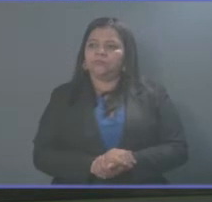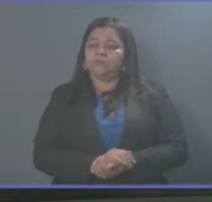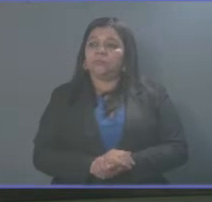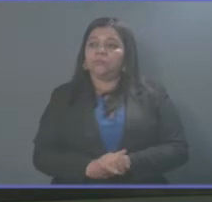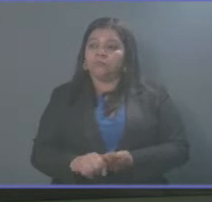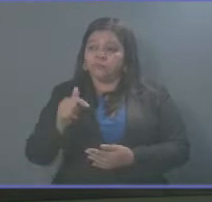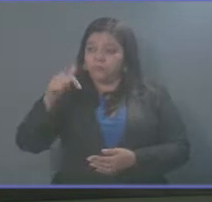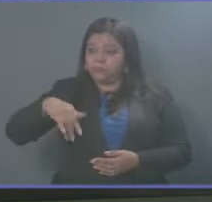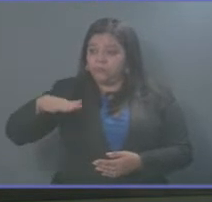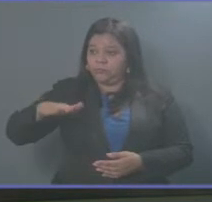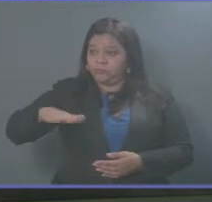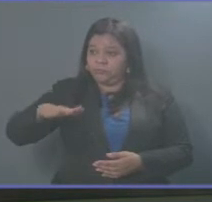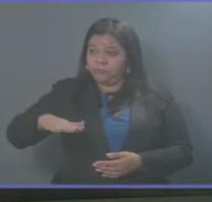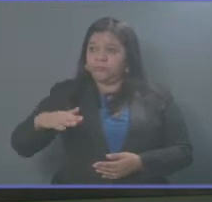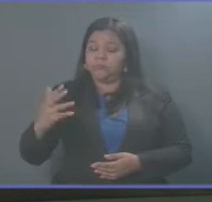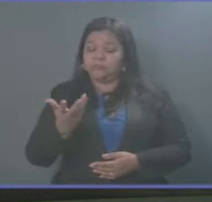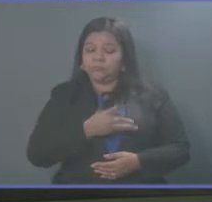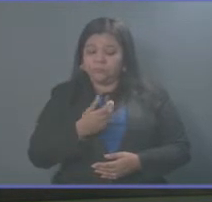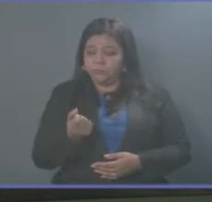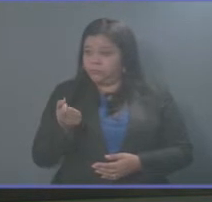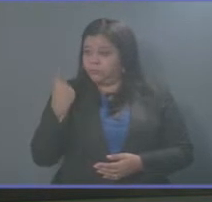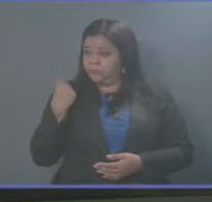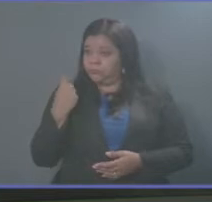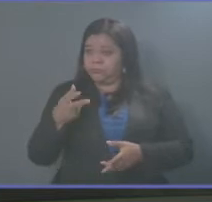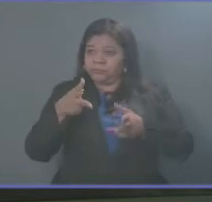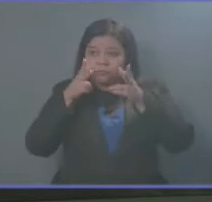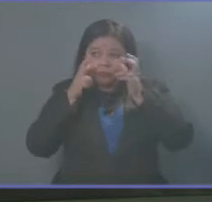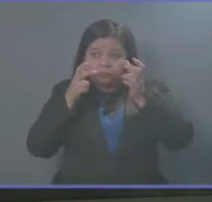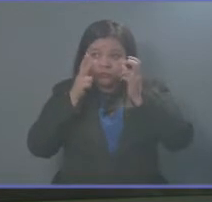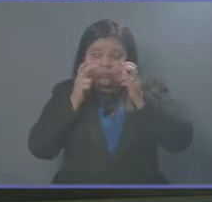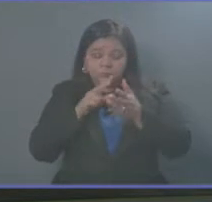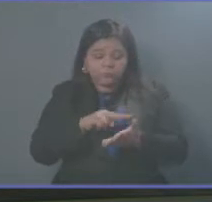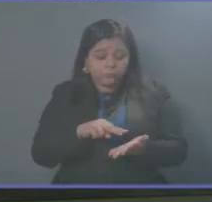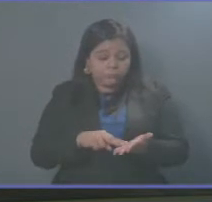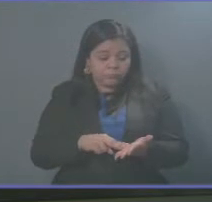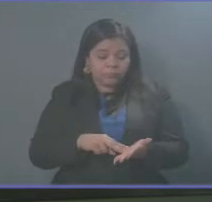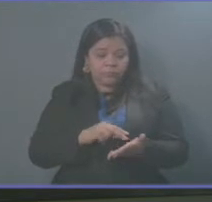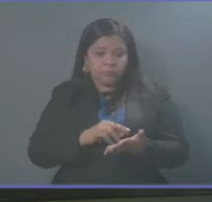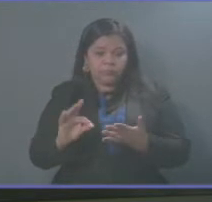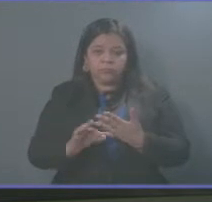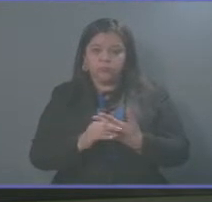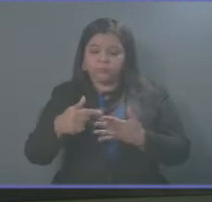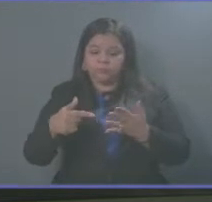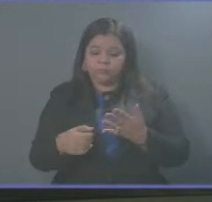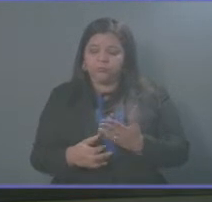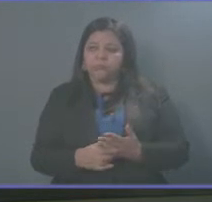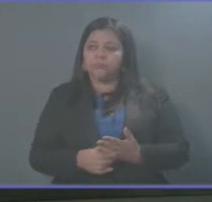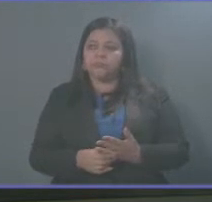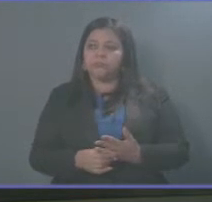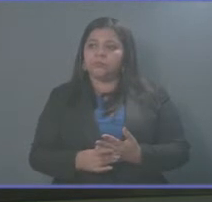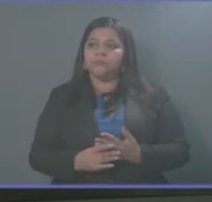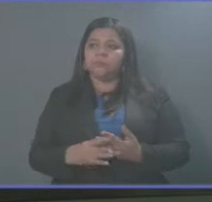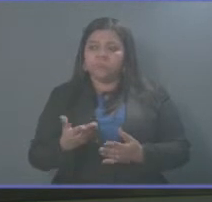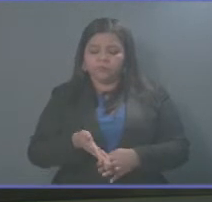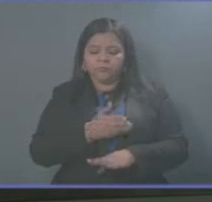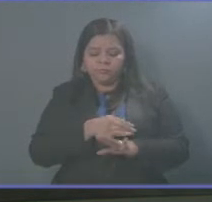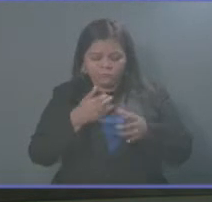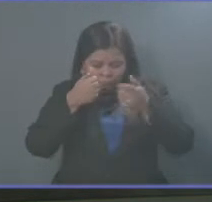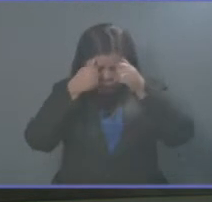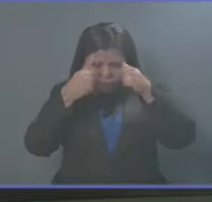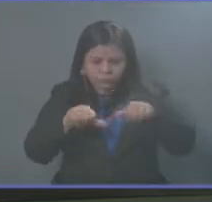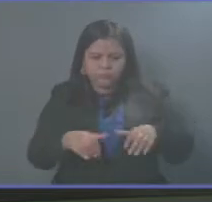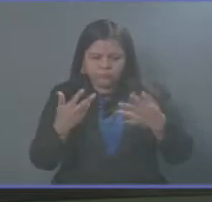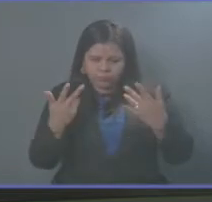En esta tarde acabamos de escuchar la lectura de este dictamen que ya fue aprobado en la Comisión de